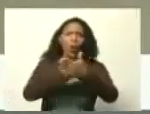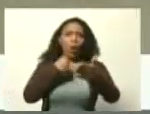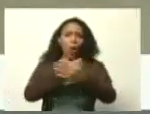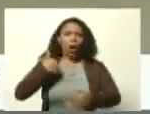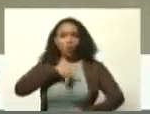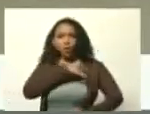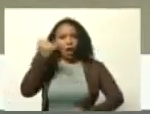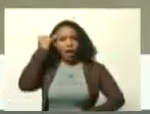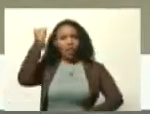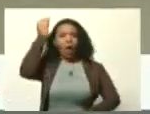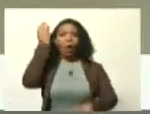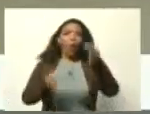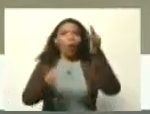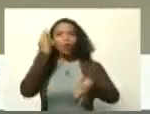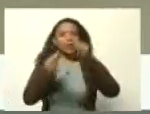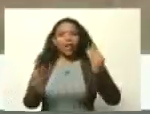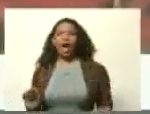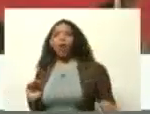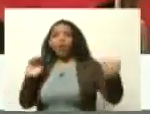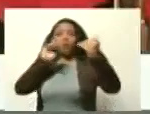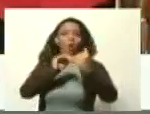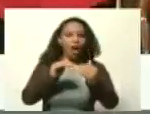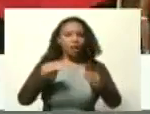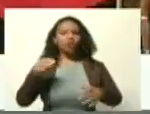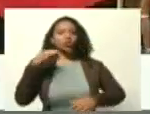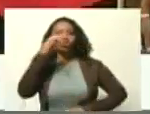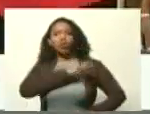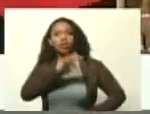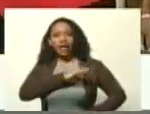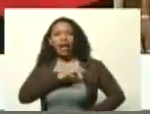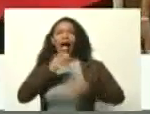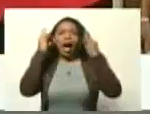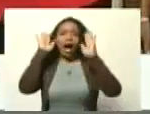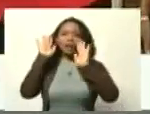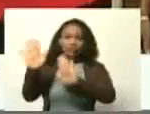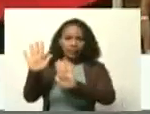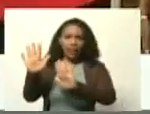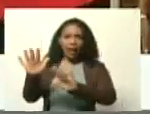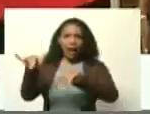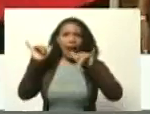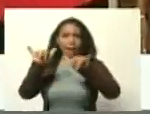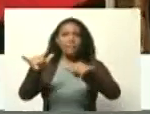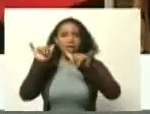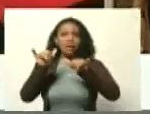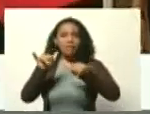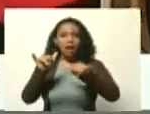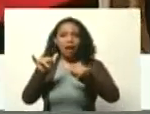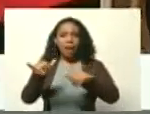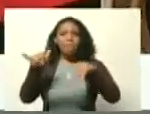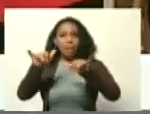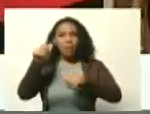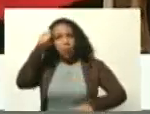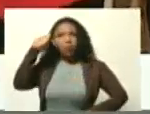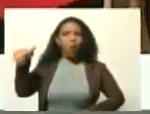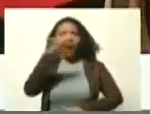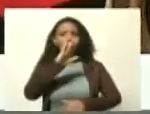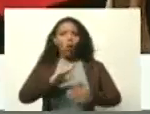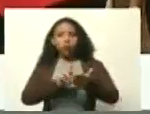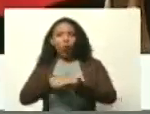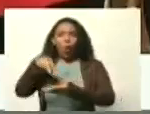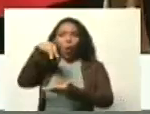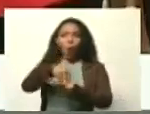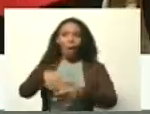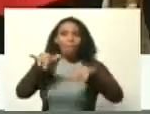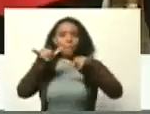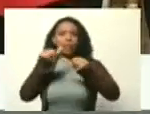nuestro ideal de justicia y de igualdad social. Es exactamente la misma, como también es el mismo pueblo insurgente, es la